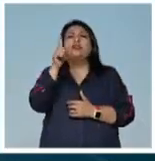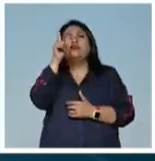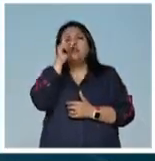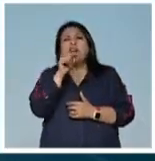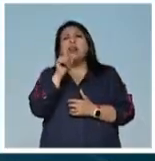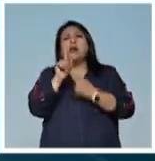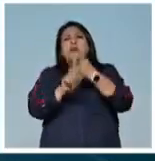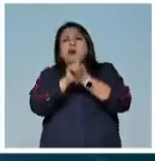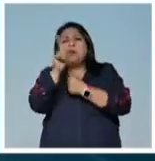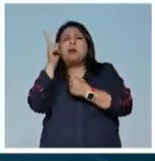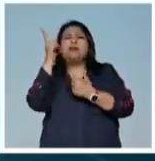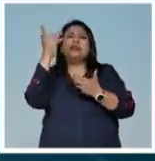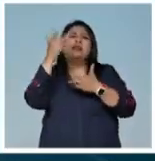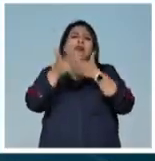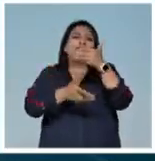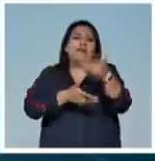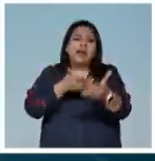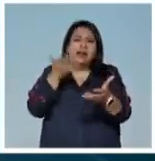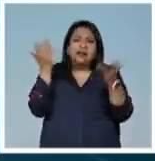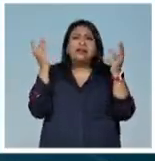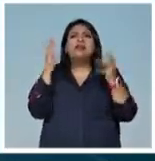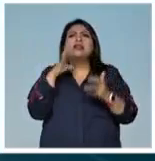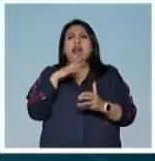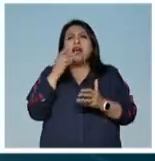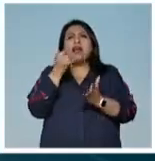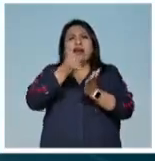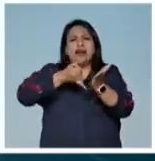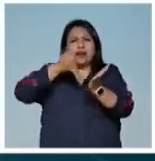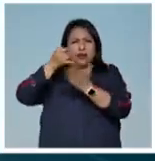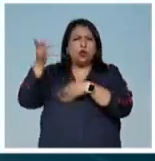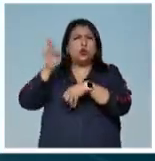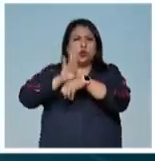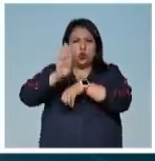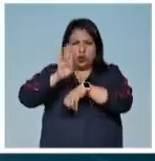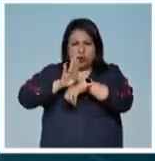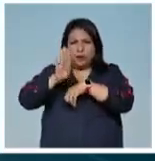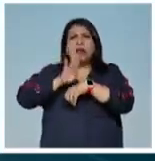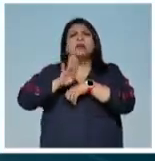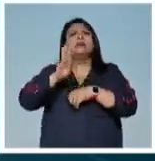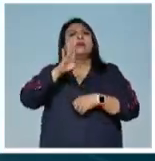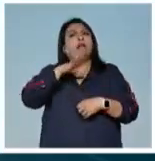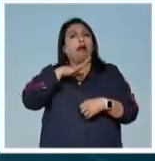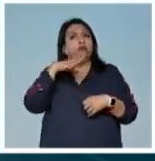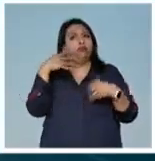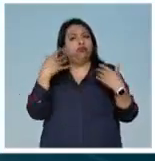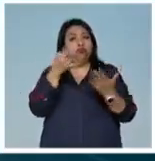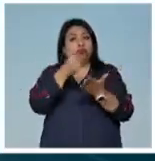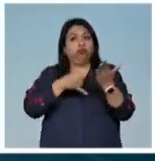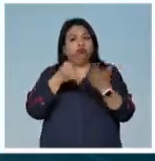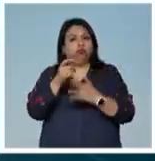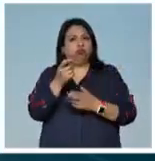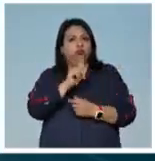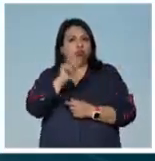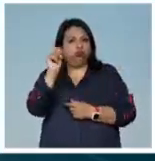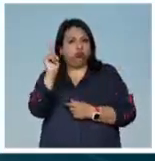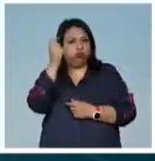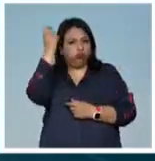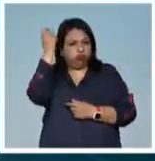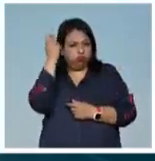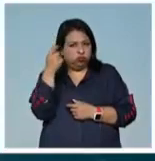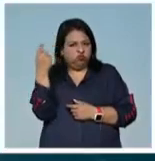ensombrece los avances que, por otro lado, ha tenido la agricultura brasileña, que ha alcanzado un cultivo de alta tecnología de gran